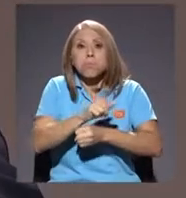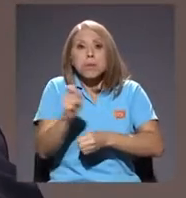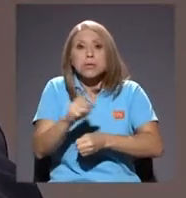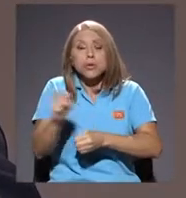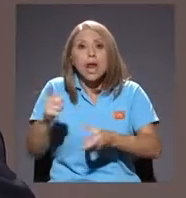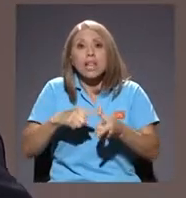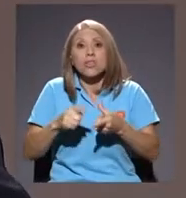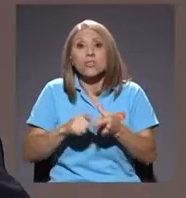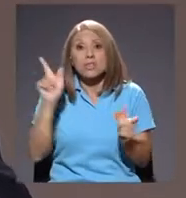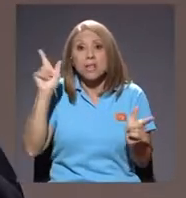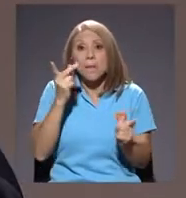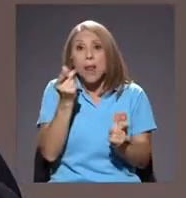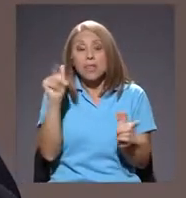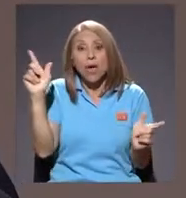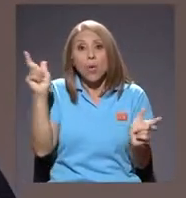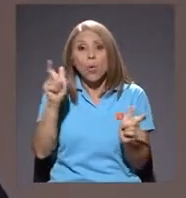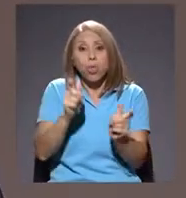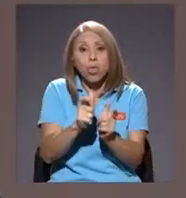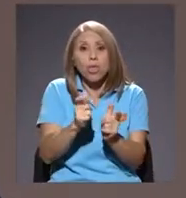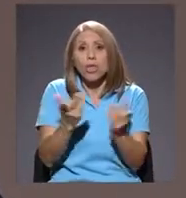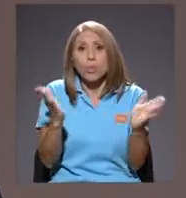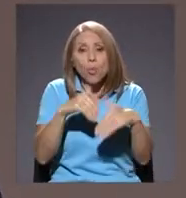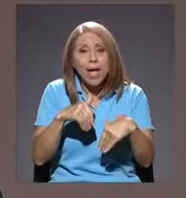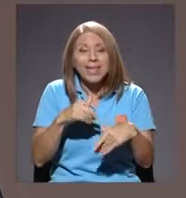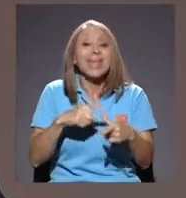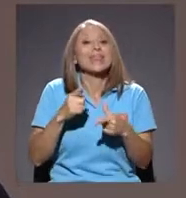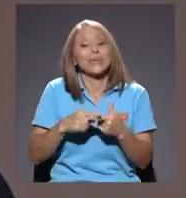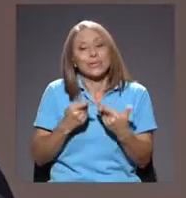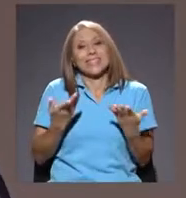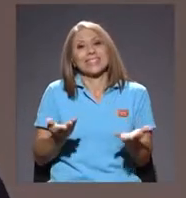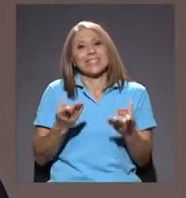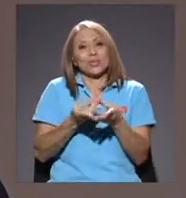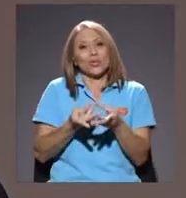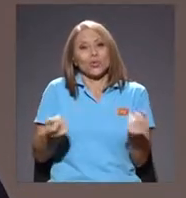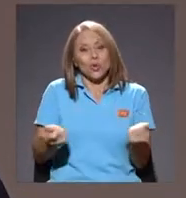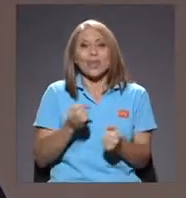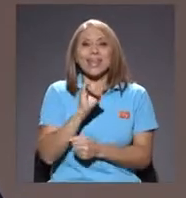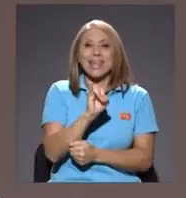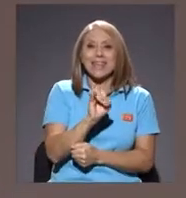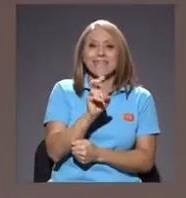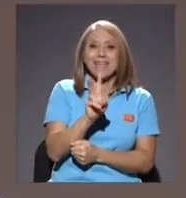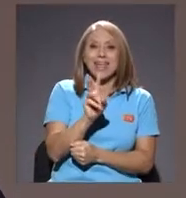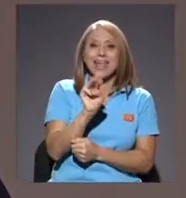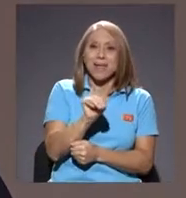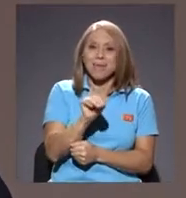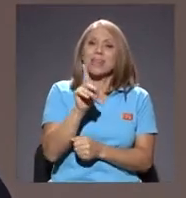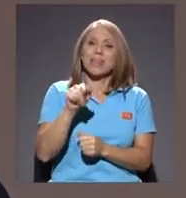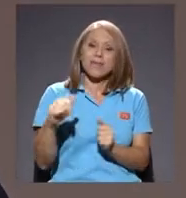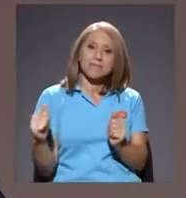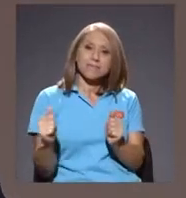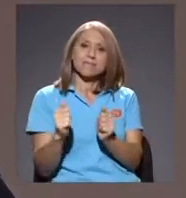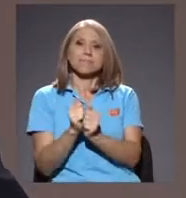la solución era poner a la par de invalidez vejez y muerte las pensiones obligatorias